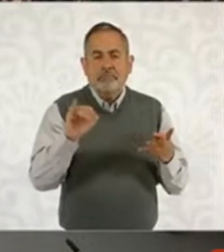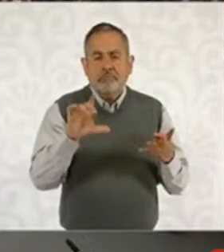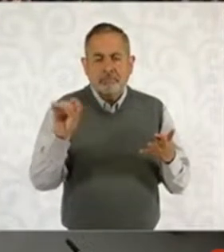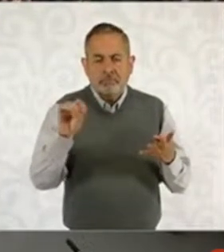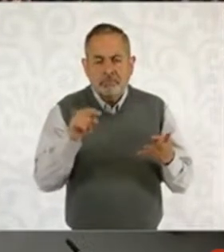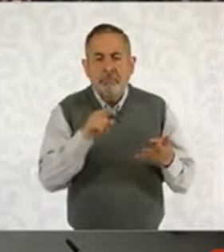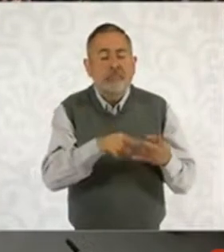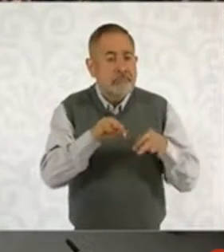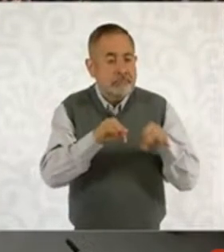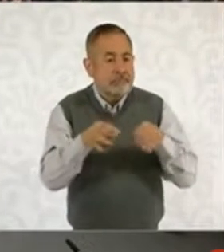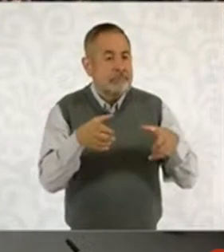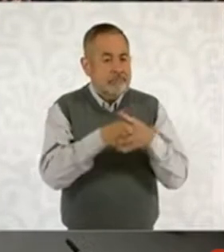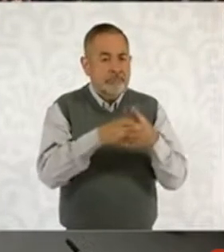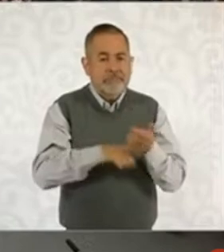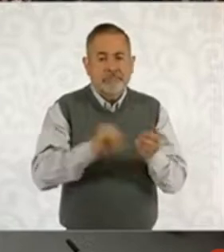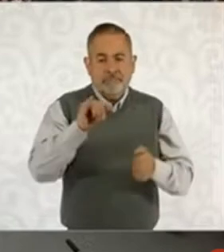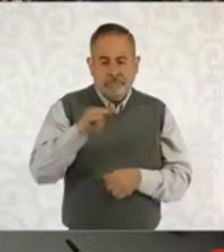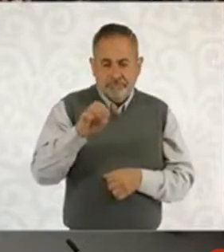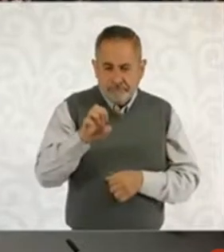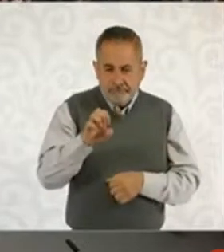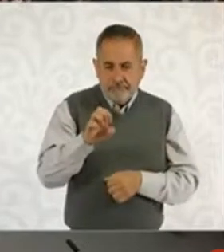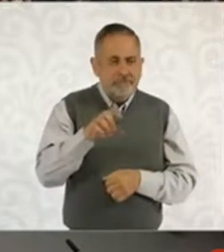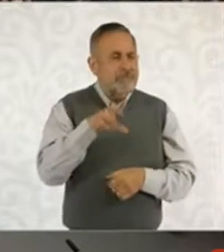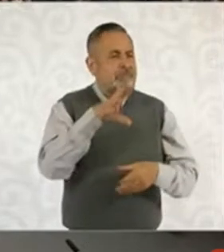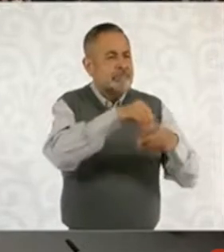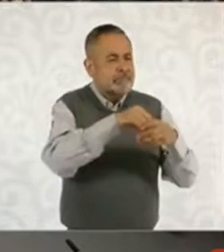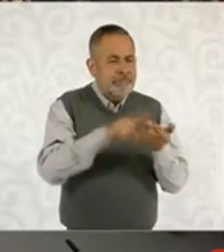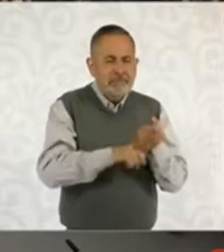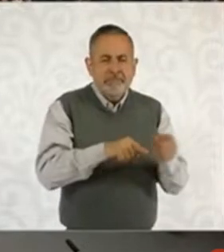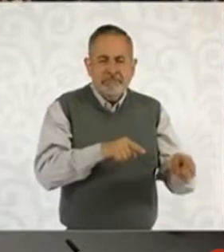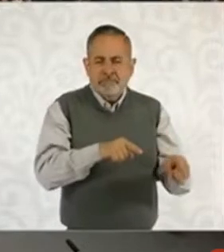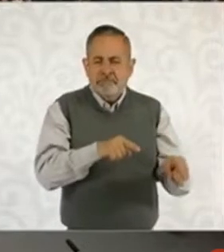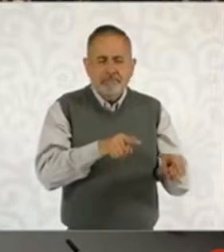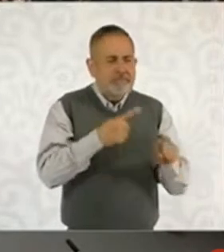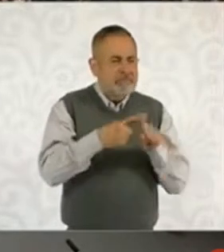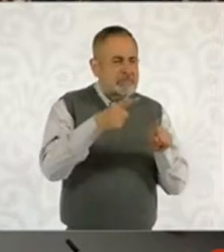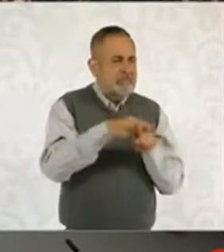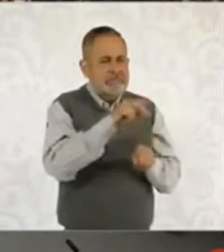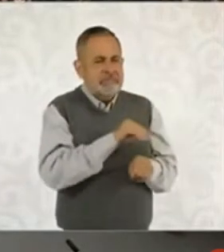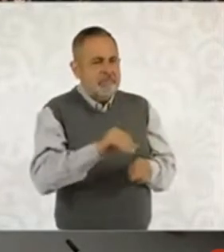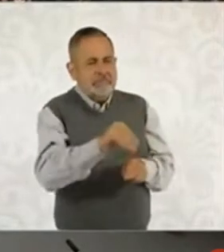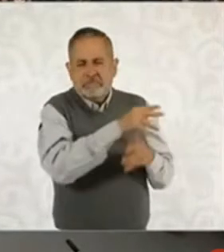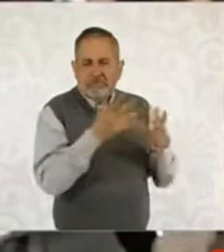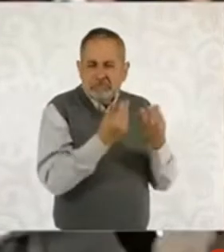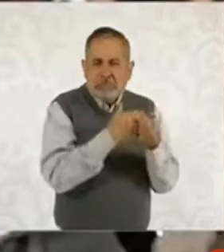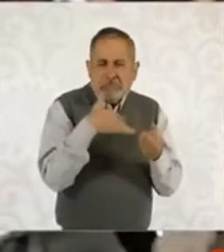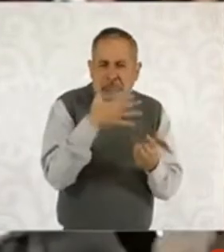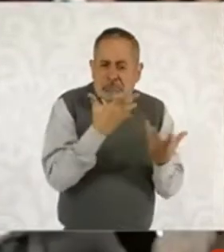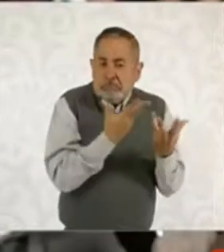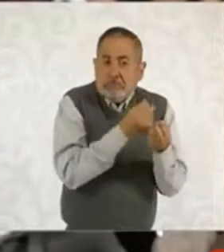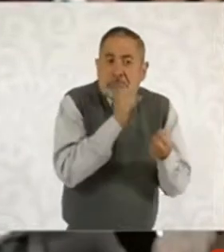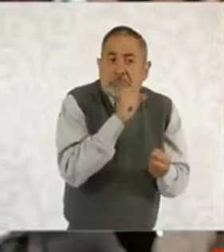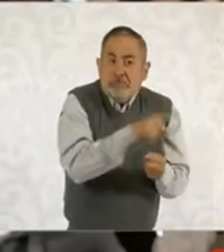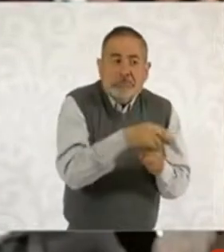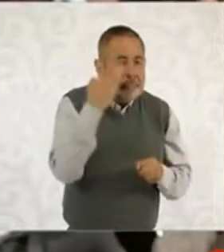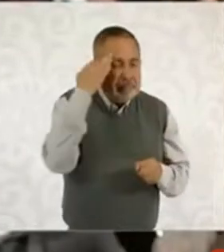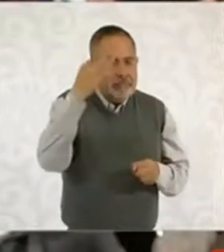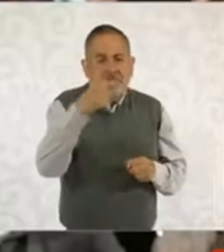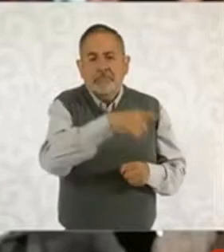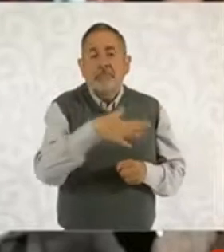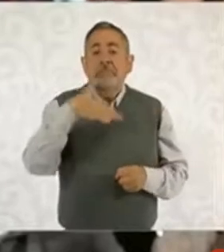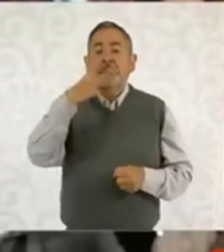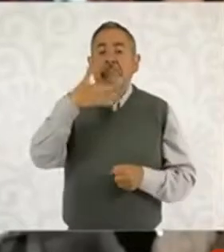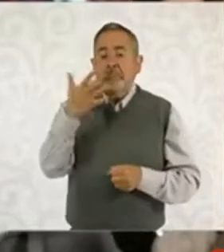pues en el INE y en el Tribunal Electoral del Poder Judicial de la Federación en diferentes momentos cuando ocurrieron los